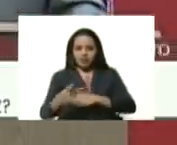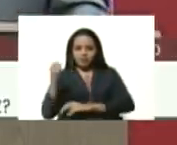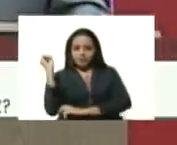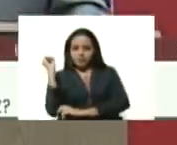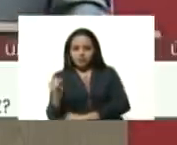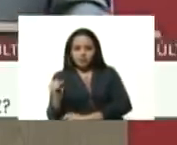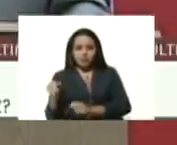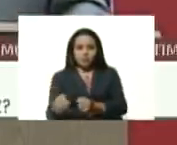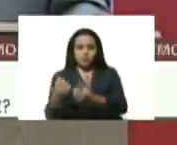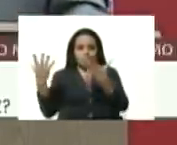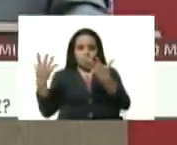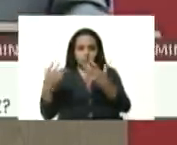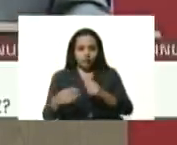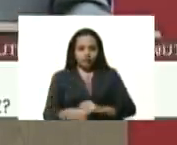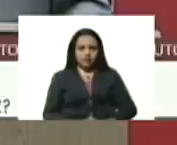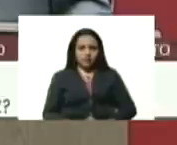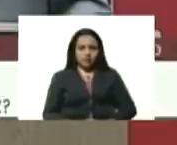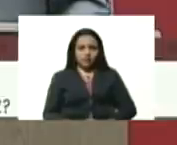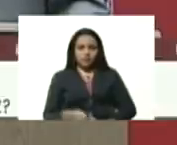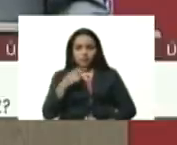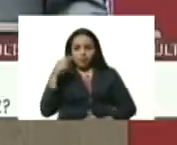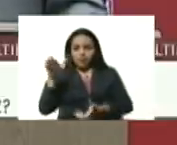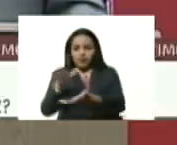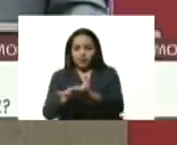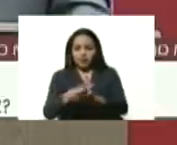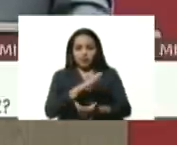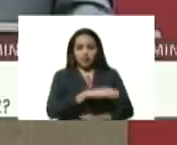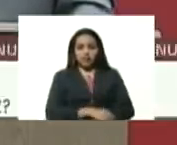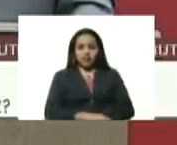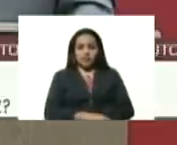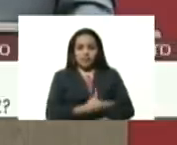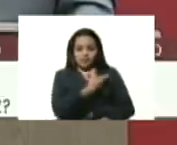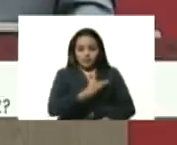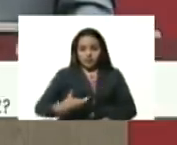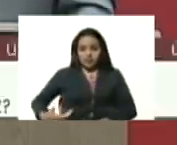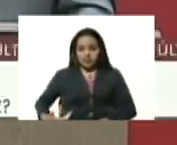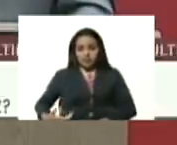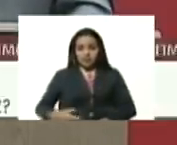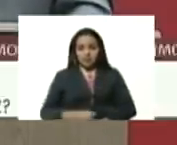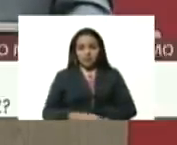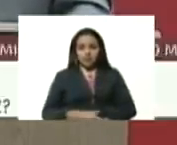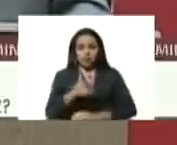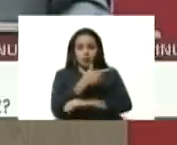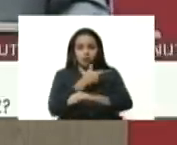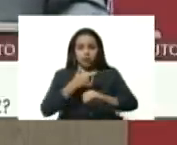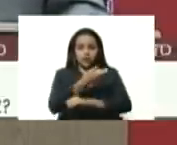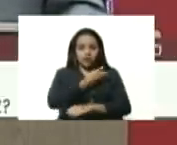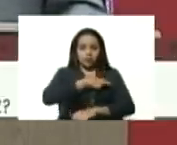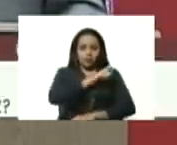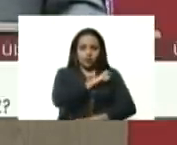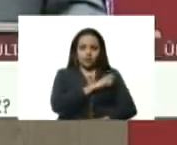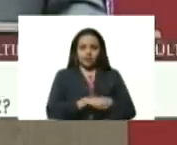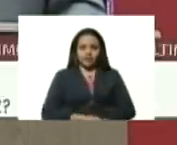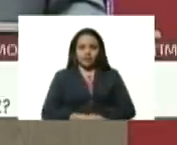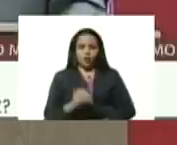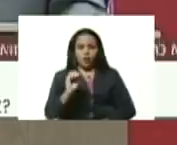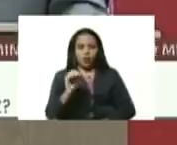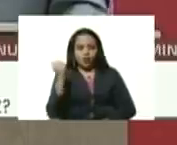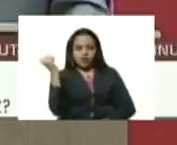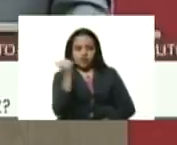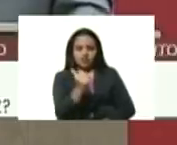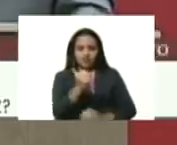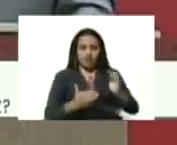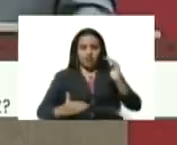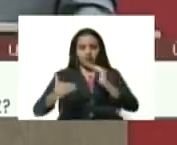bombas, para asesinar al jefe de Estado, para asesinar altos funcionarios?